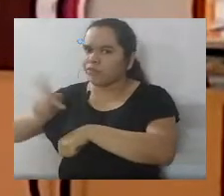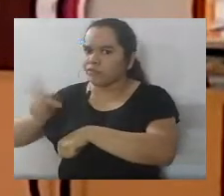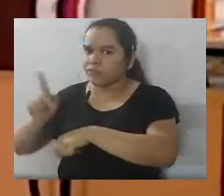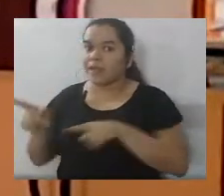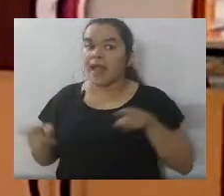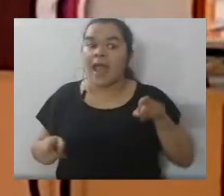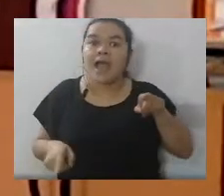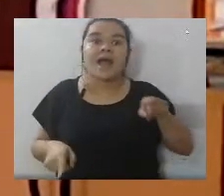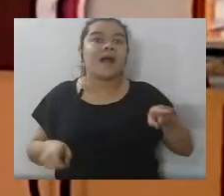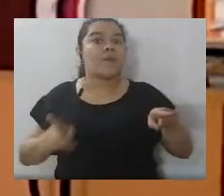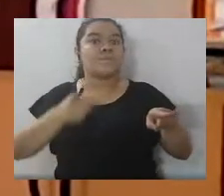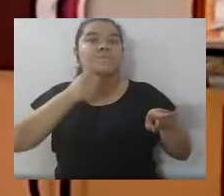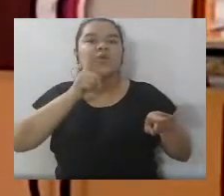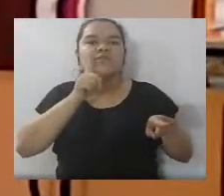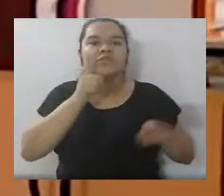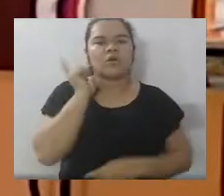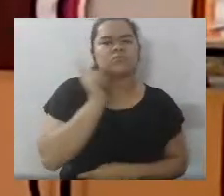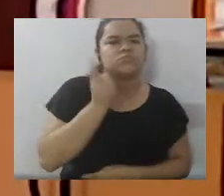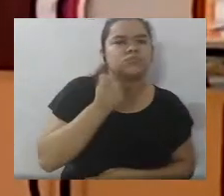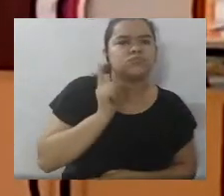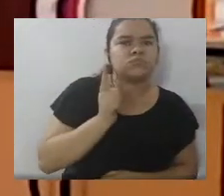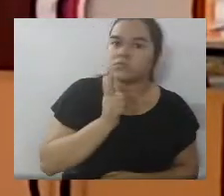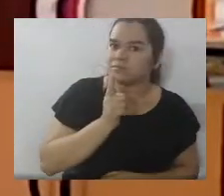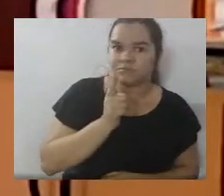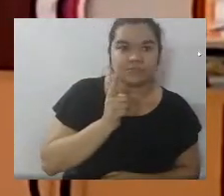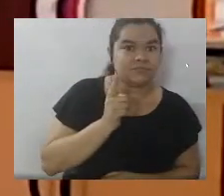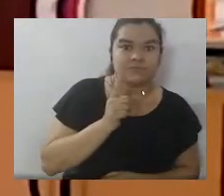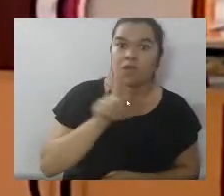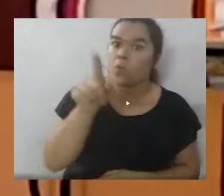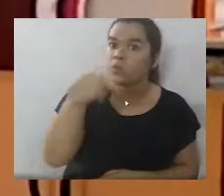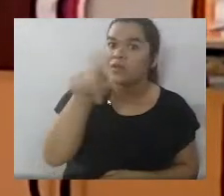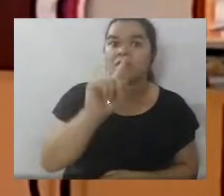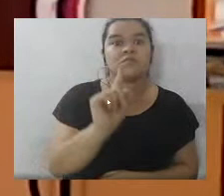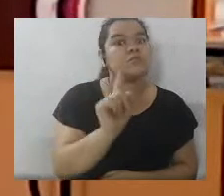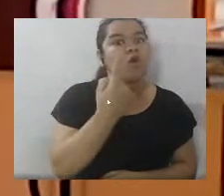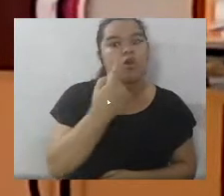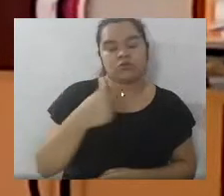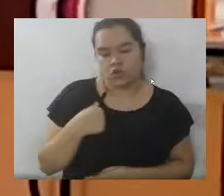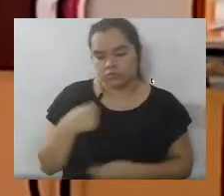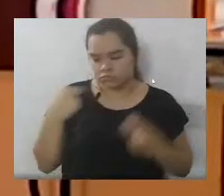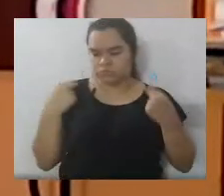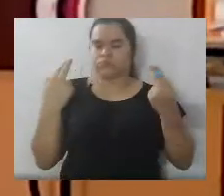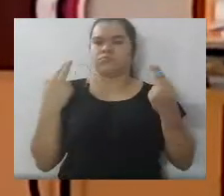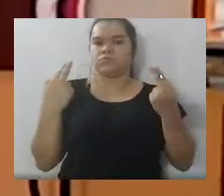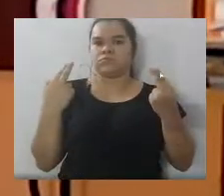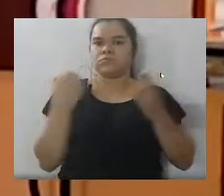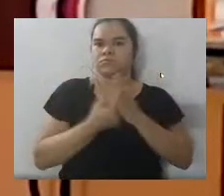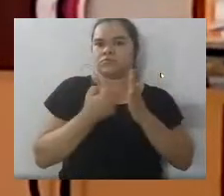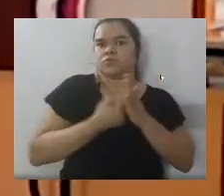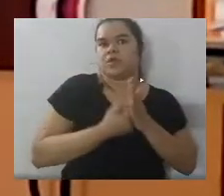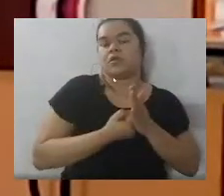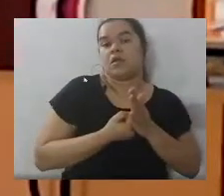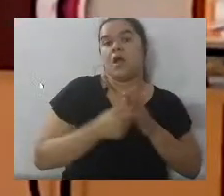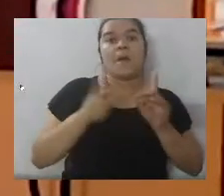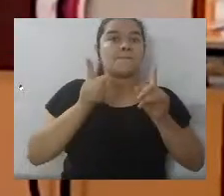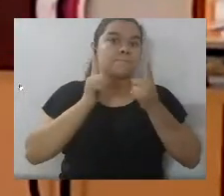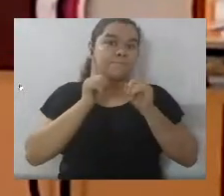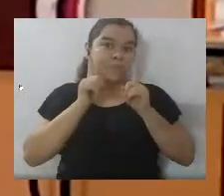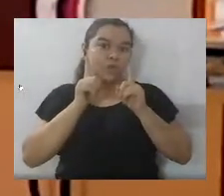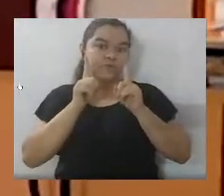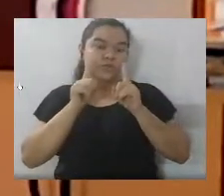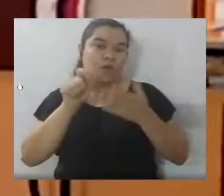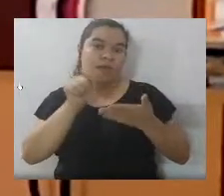son ustedes los que tienen que exigirse para avanzar y aprender. El profesor va